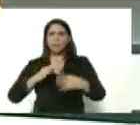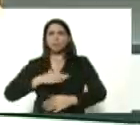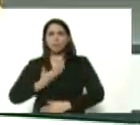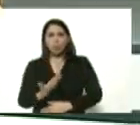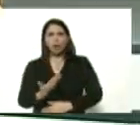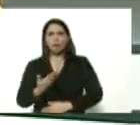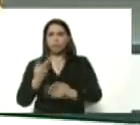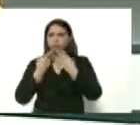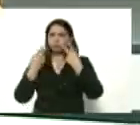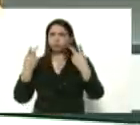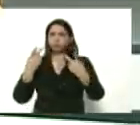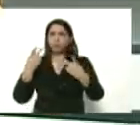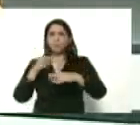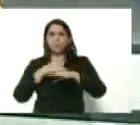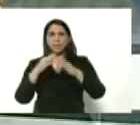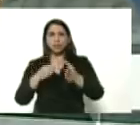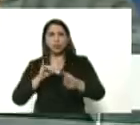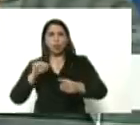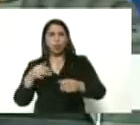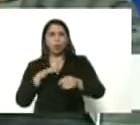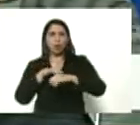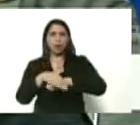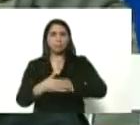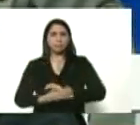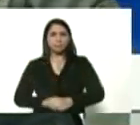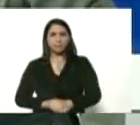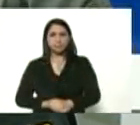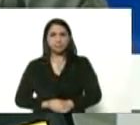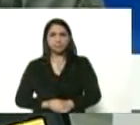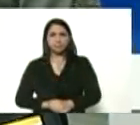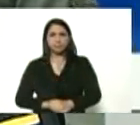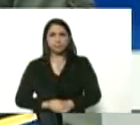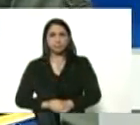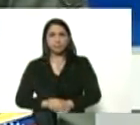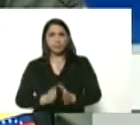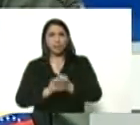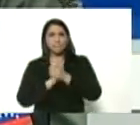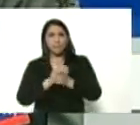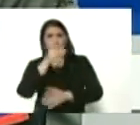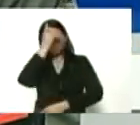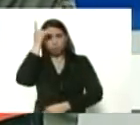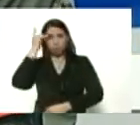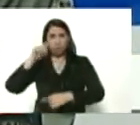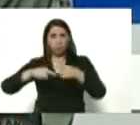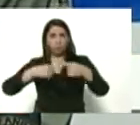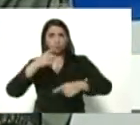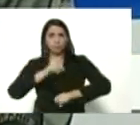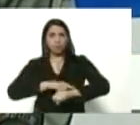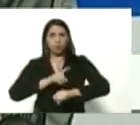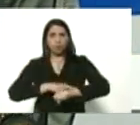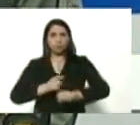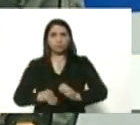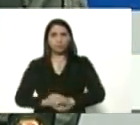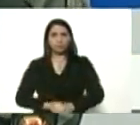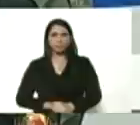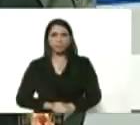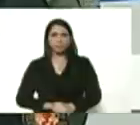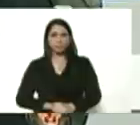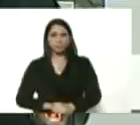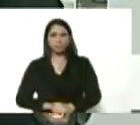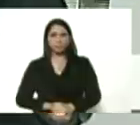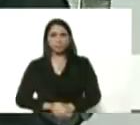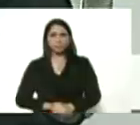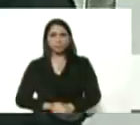el ministro Jorge Rodríguez, el compañero Diosdado Cabello en las próximas horas,